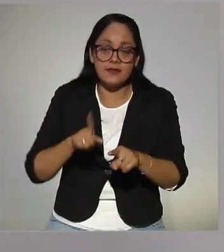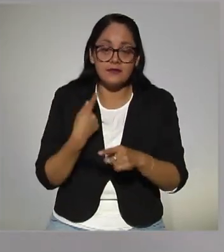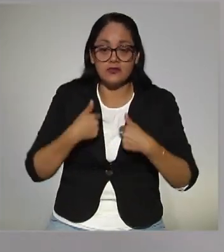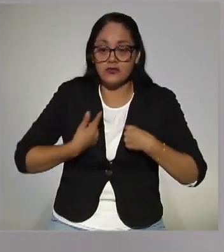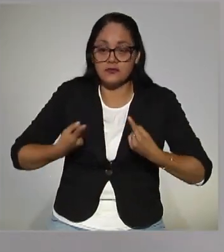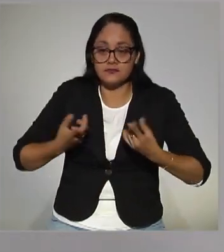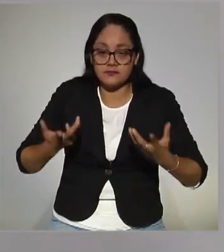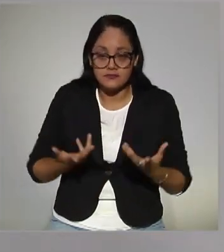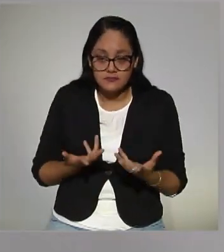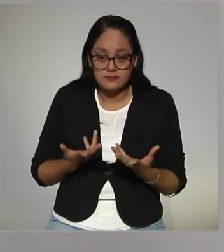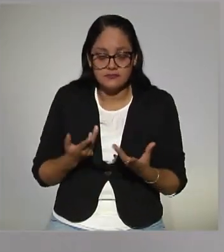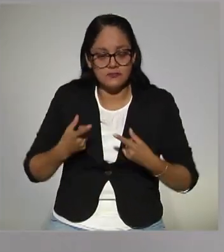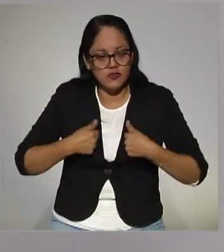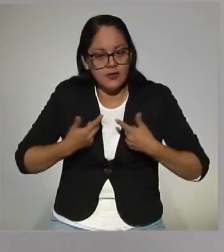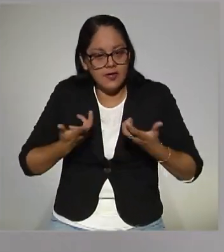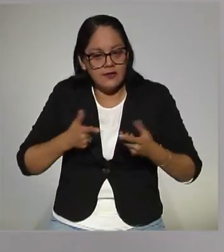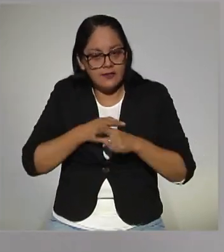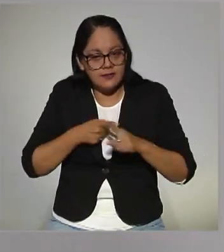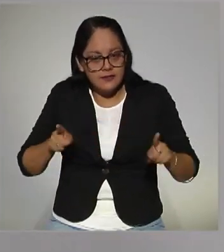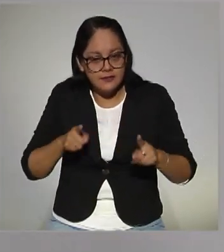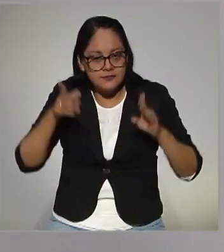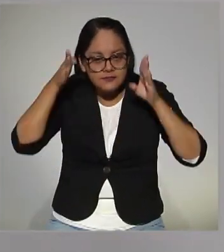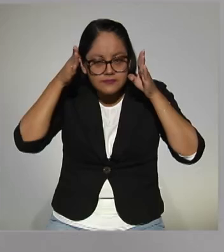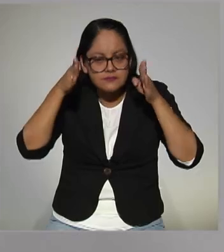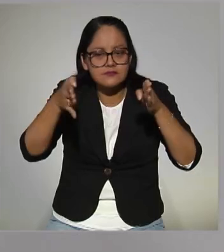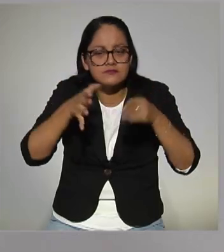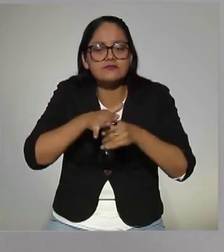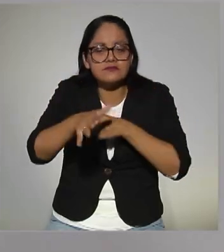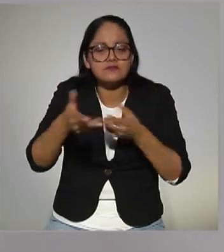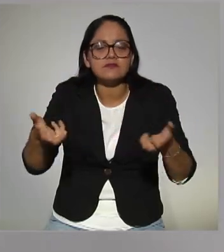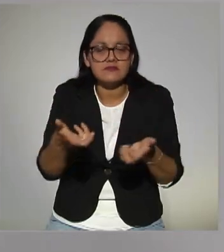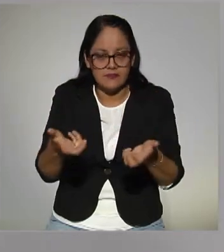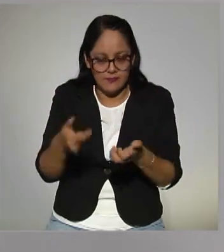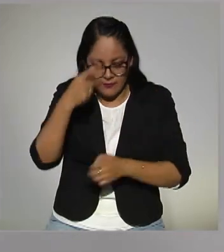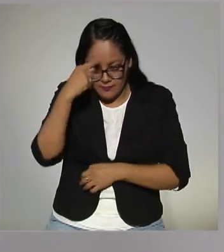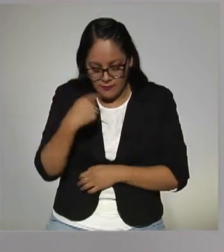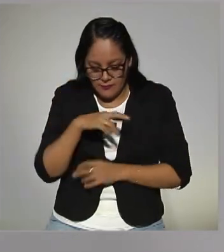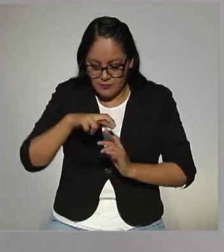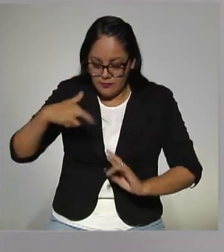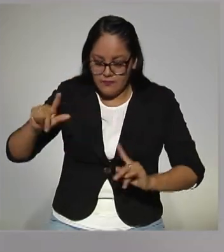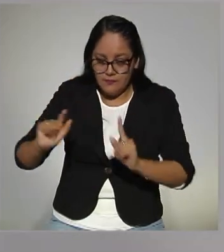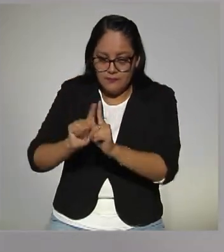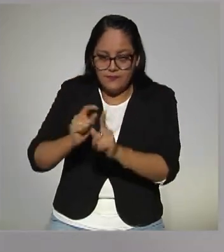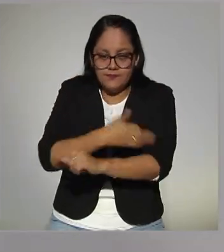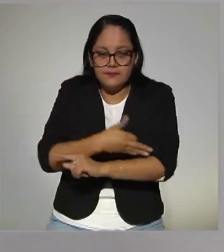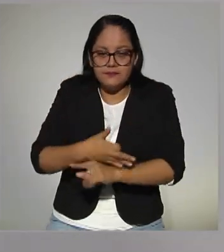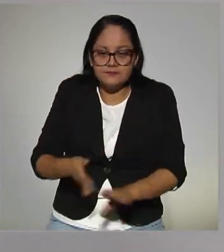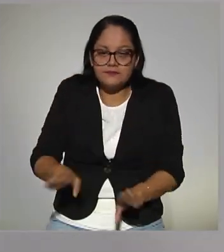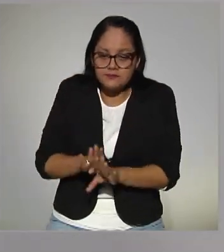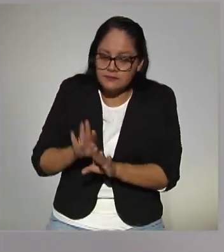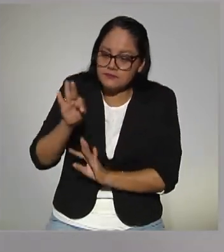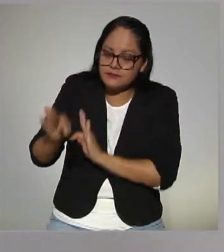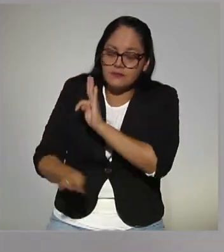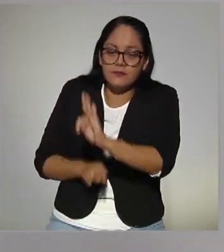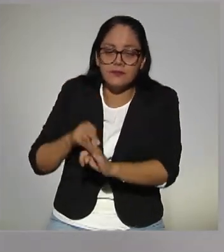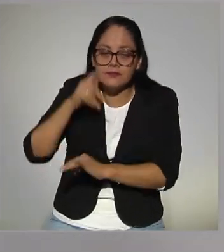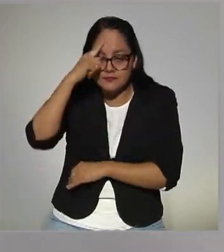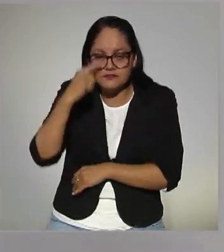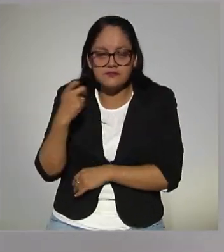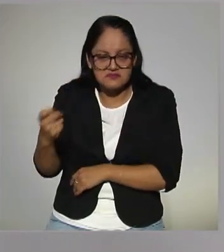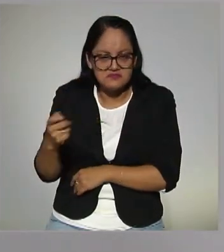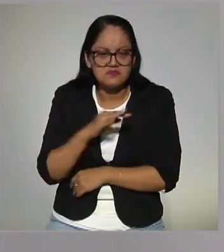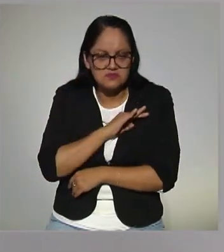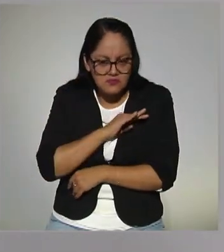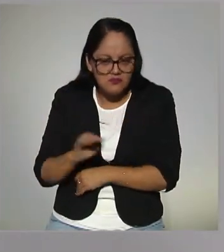hacer ahora diferente? ¿En qué sí me puedo concentrar ahorita con respecto a nuestra relación de familia? Claro. Para que realmente sea